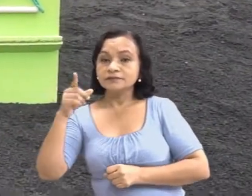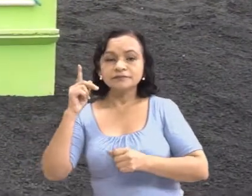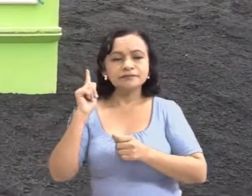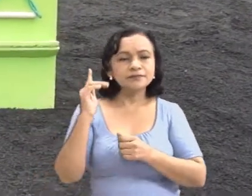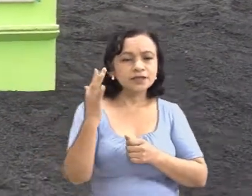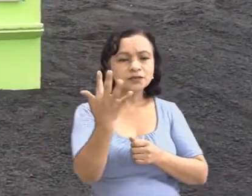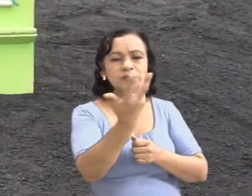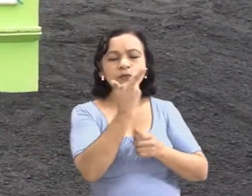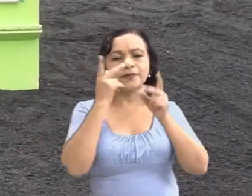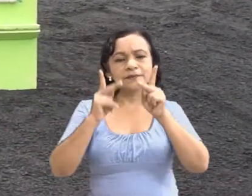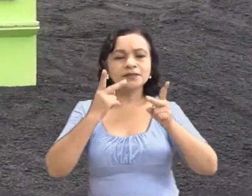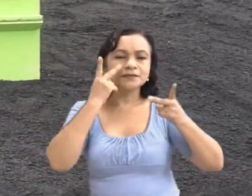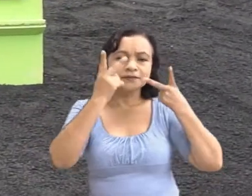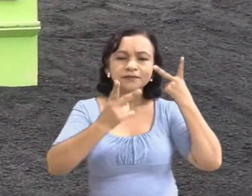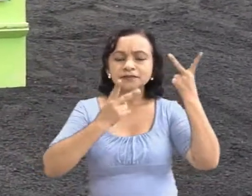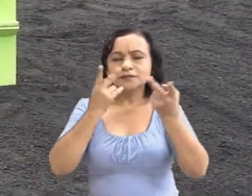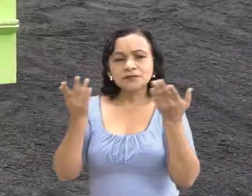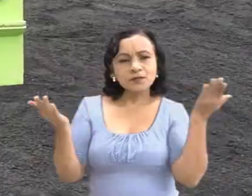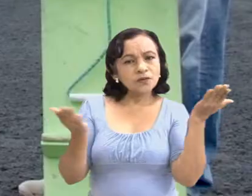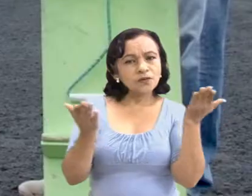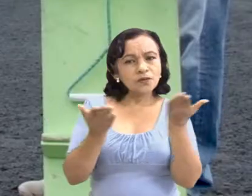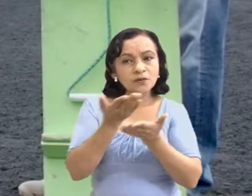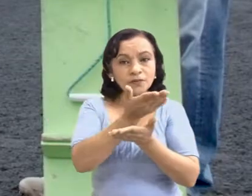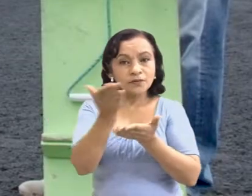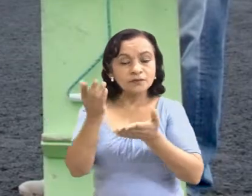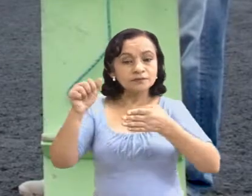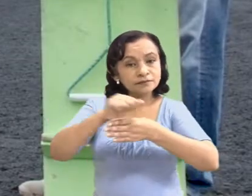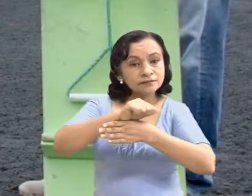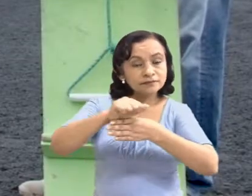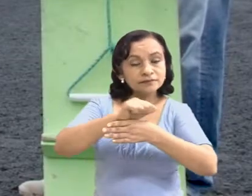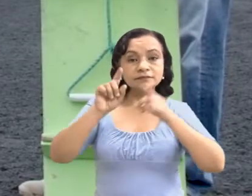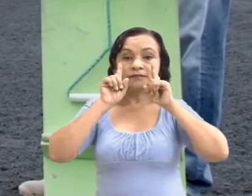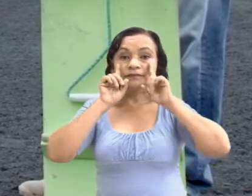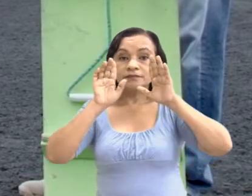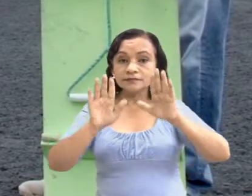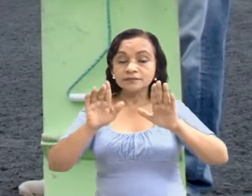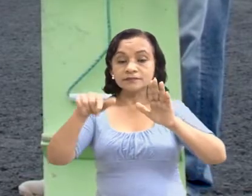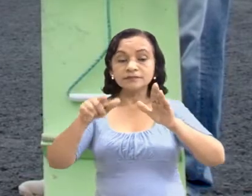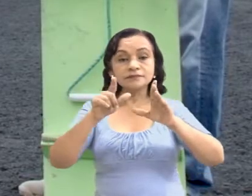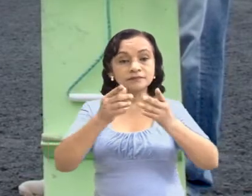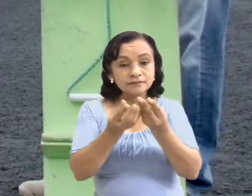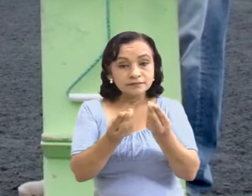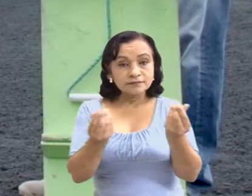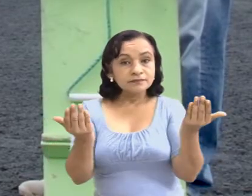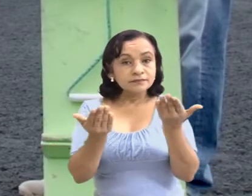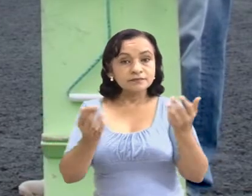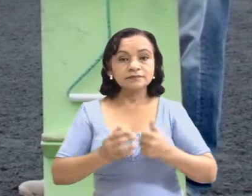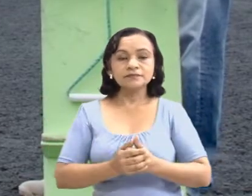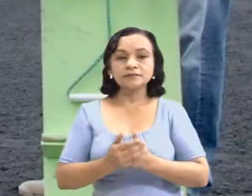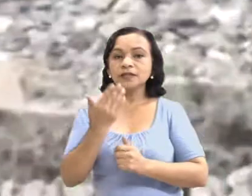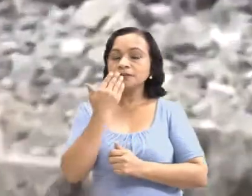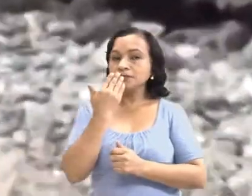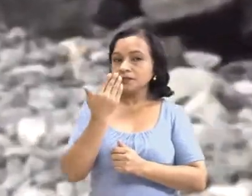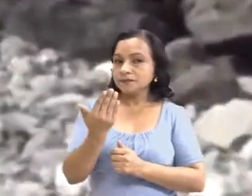todos los turistas que nos visitan, ¿cómo se ha capacitado usted para complementar esa seguridad desde el territorio?